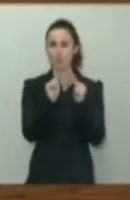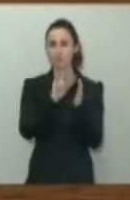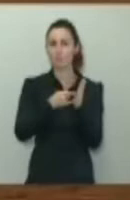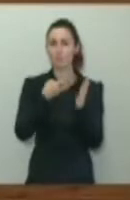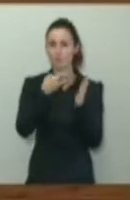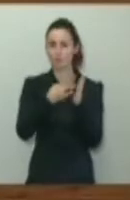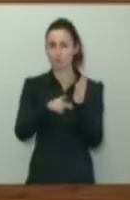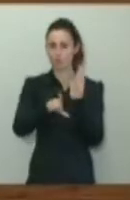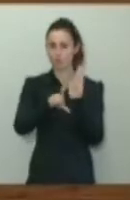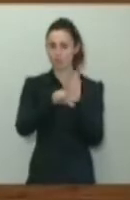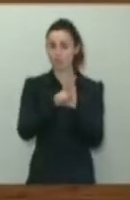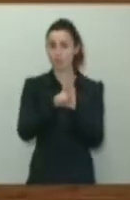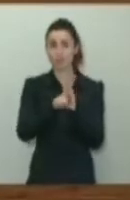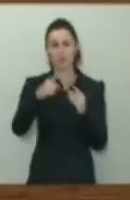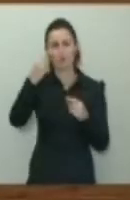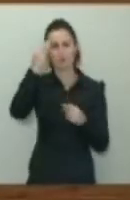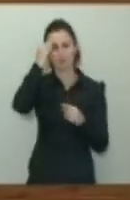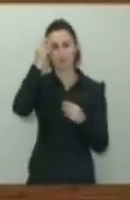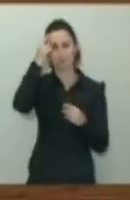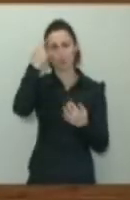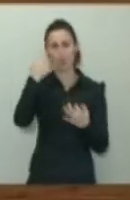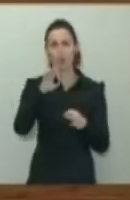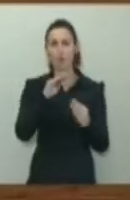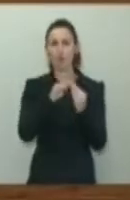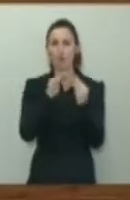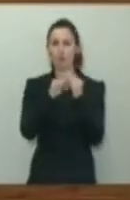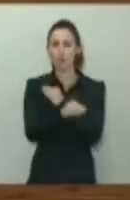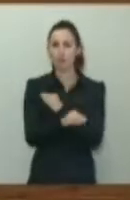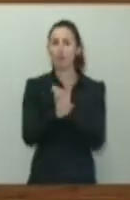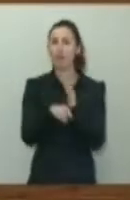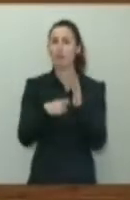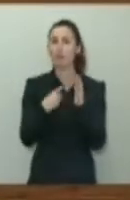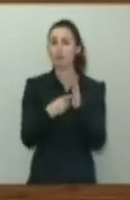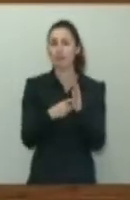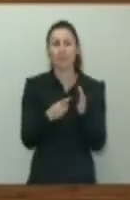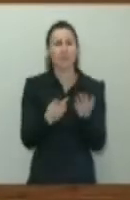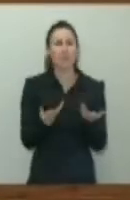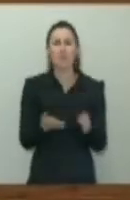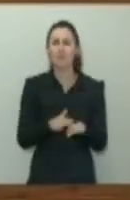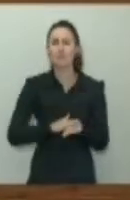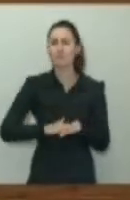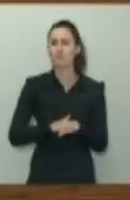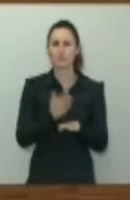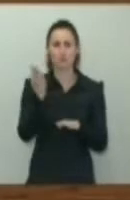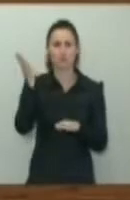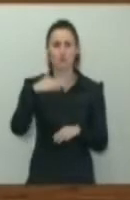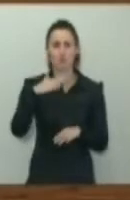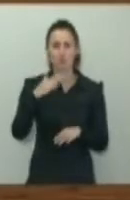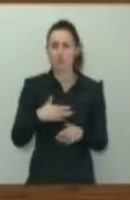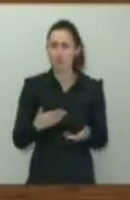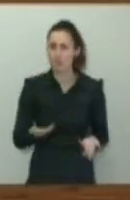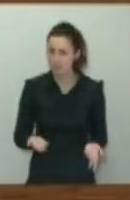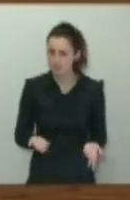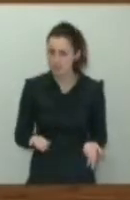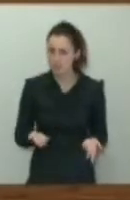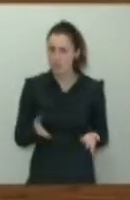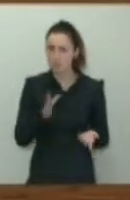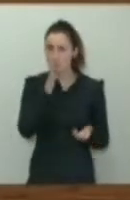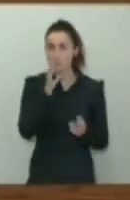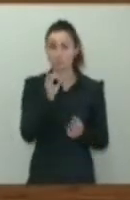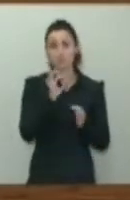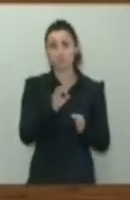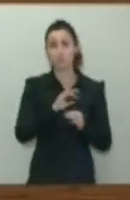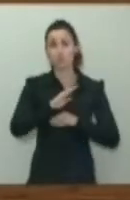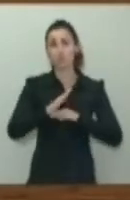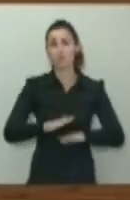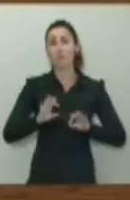de reconocer que la incoherencia a la que alude la enmienda a la totalidad no carece del todo de fundamento. A fin de cuentas, el hecho imponible del impuesto que